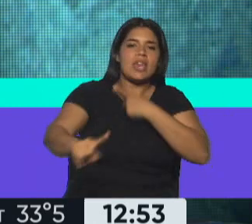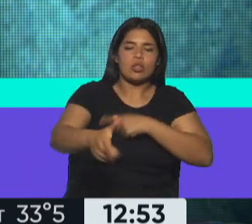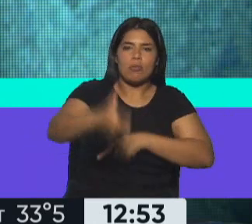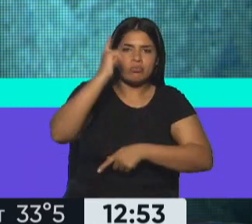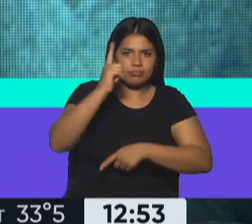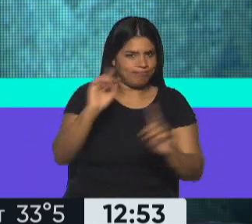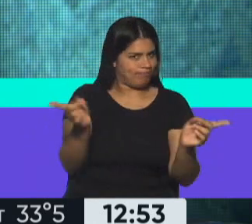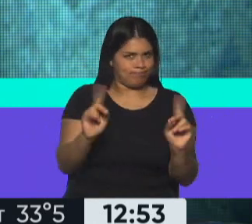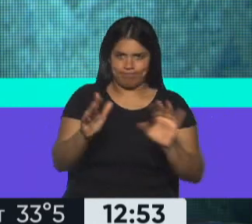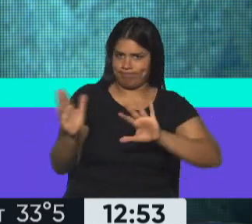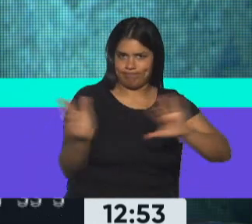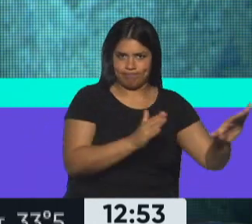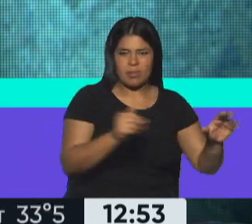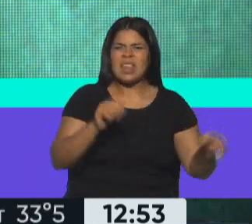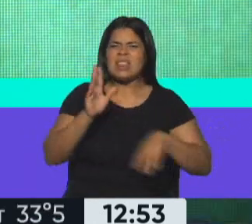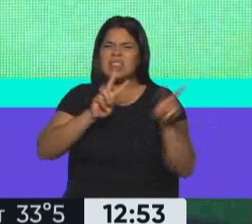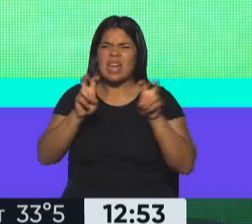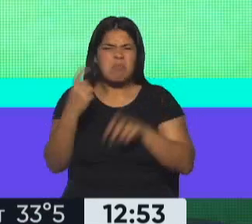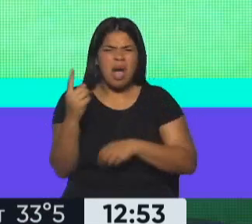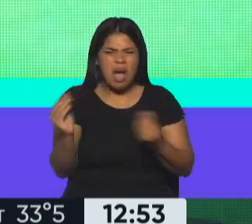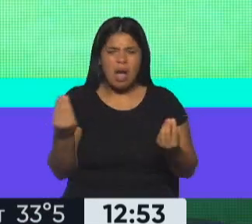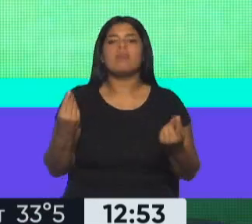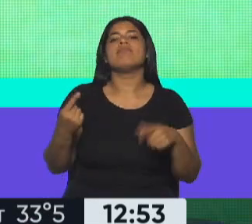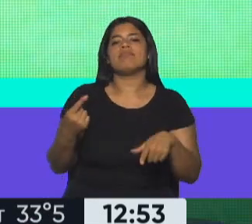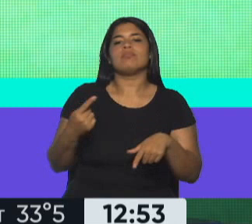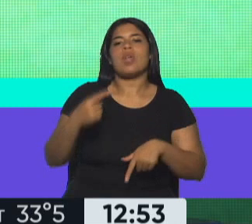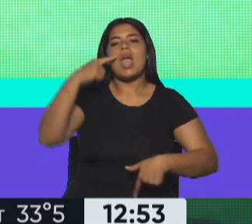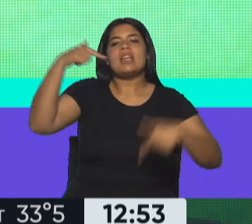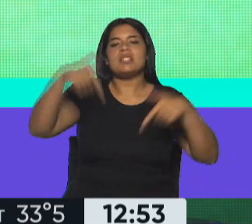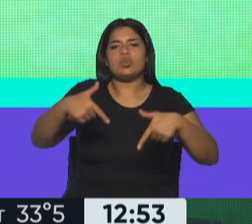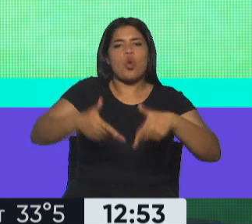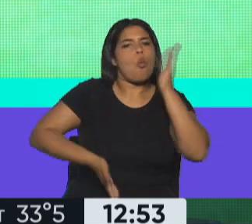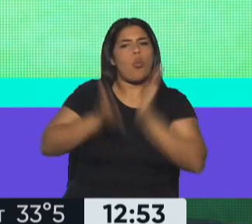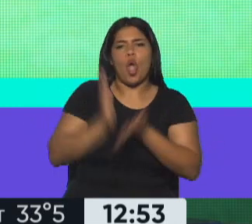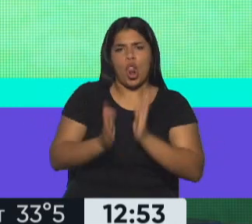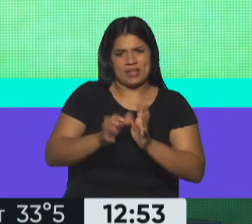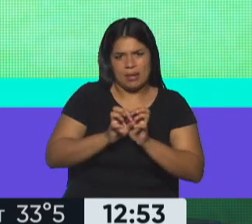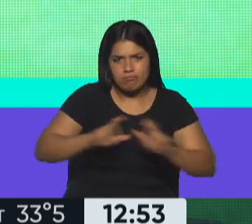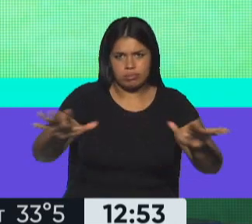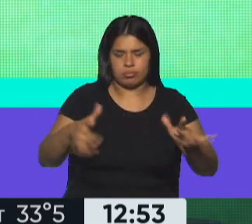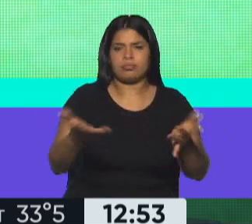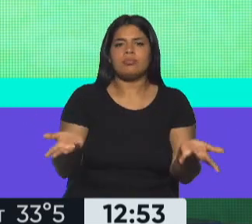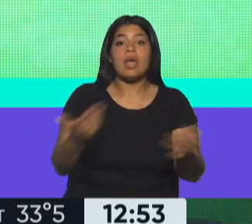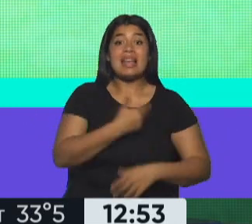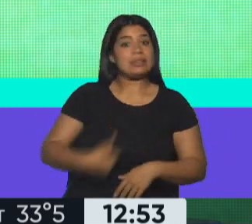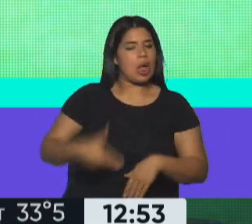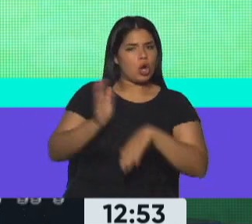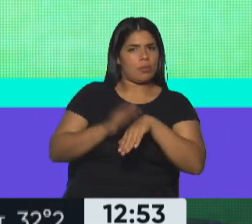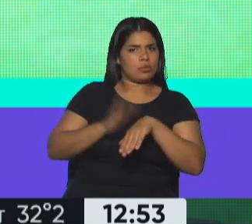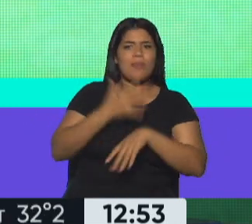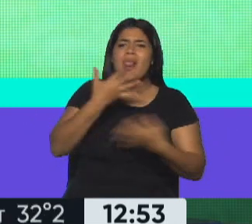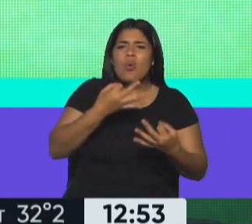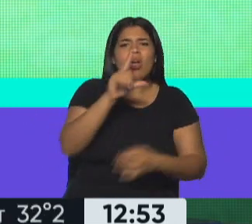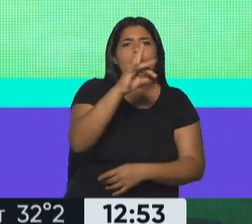casos el estado es responsable y la verdad que lucas o un joven lleno de vida como lo era